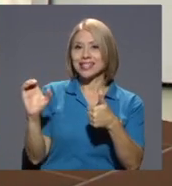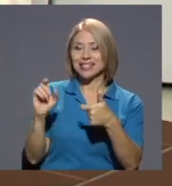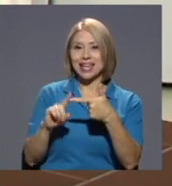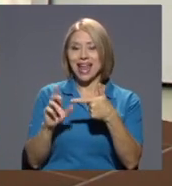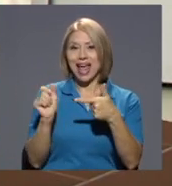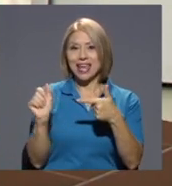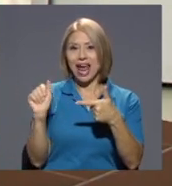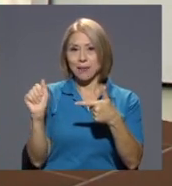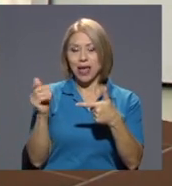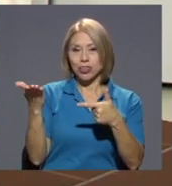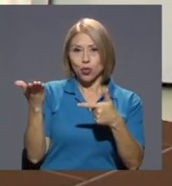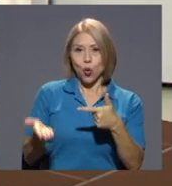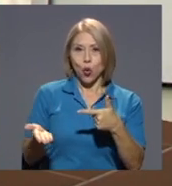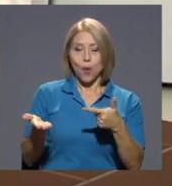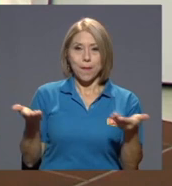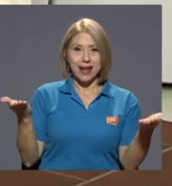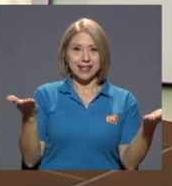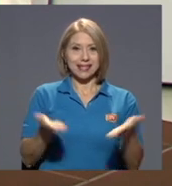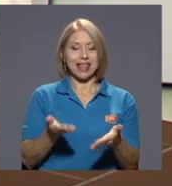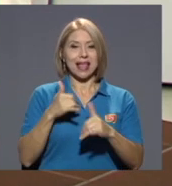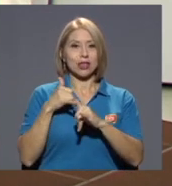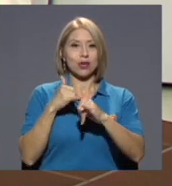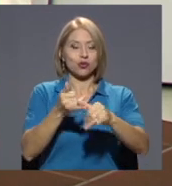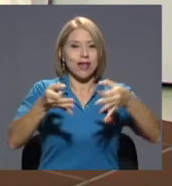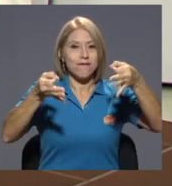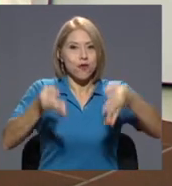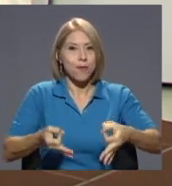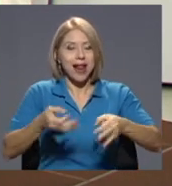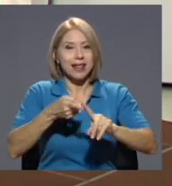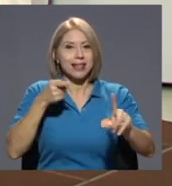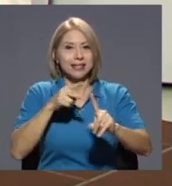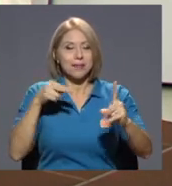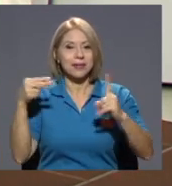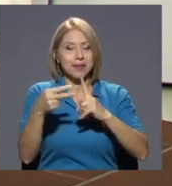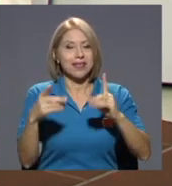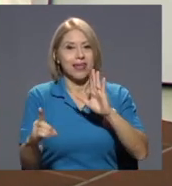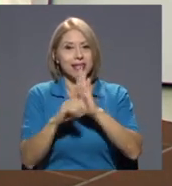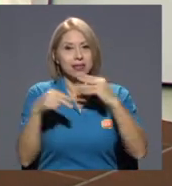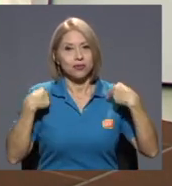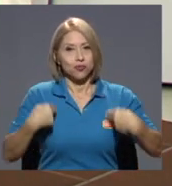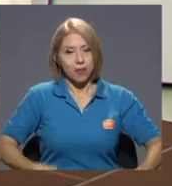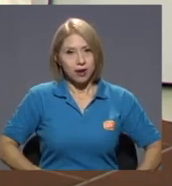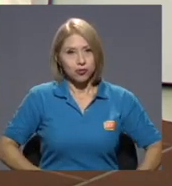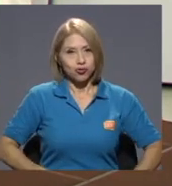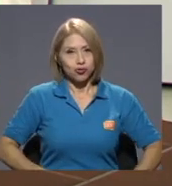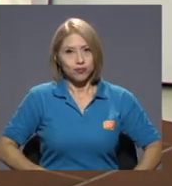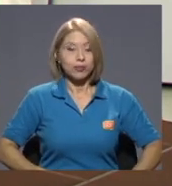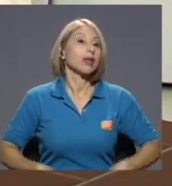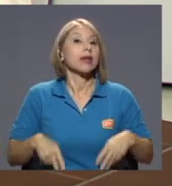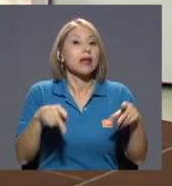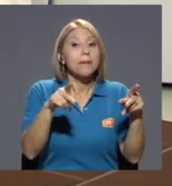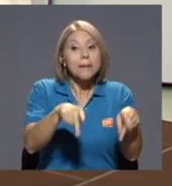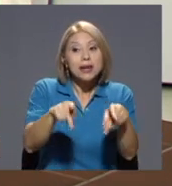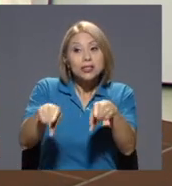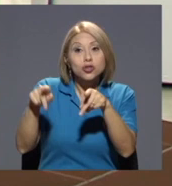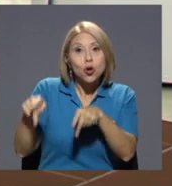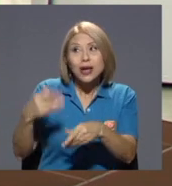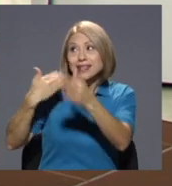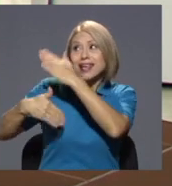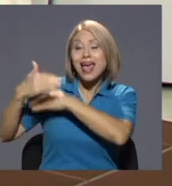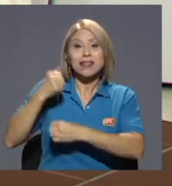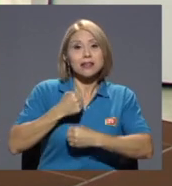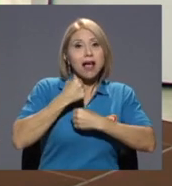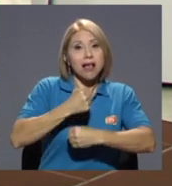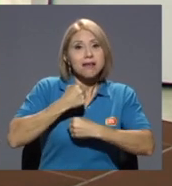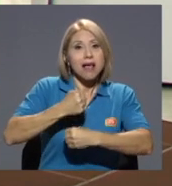una denuncia formal desde la perspectiva de derechos humanos que incluye como muchas veces personas que se manifestaban en momentos